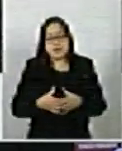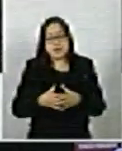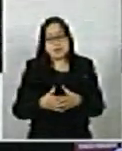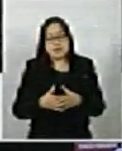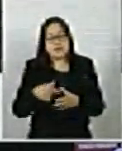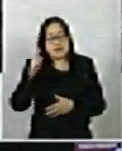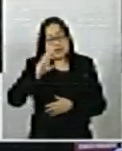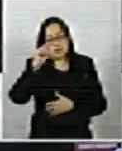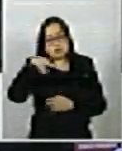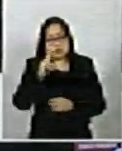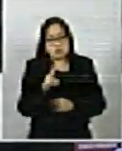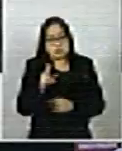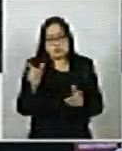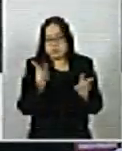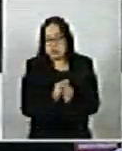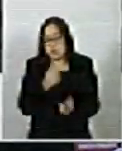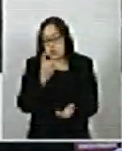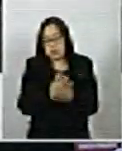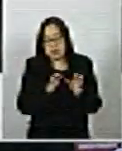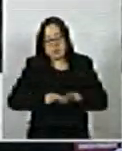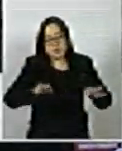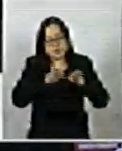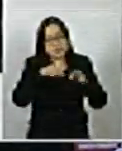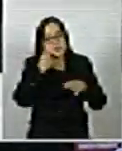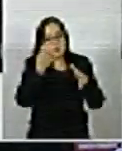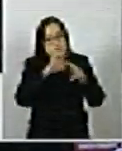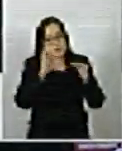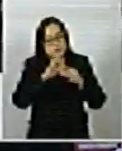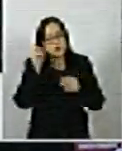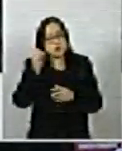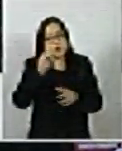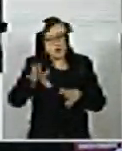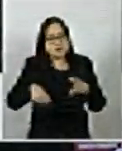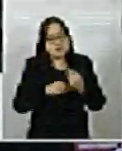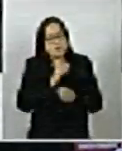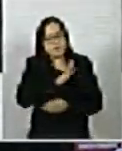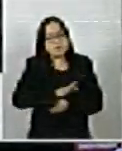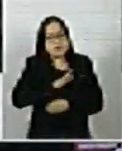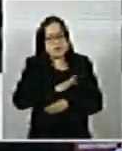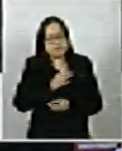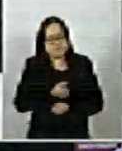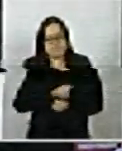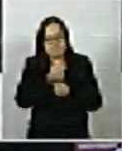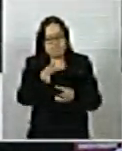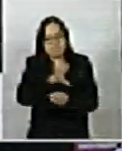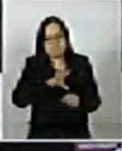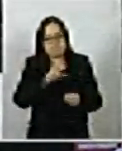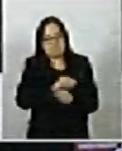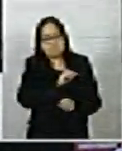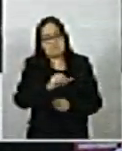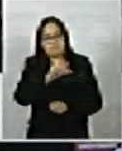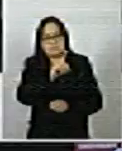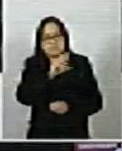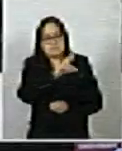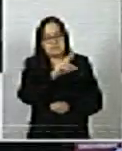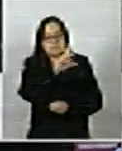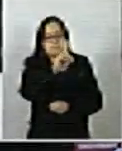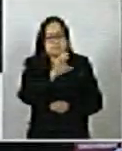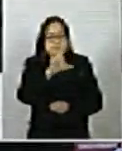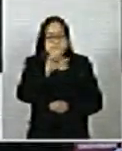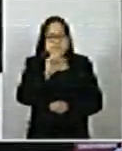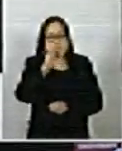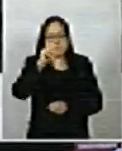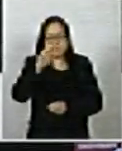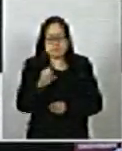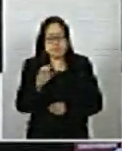de relevancia. Esto lo quiero decir, y ojalá se añadan felicitaciones expresas al doctor de la Fuente,